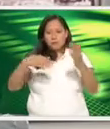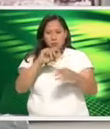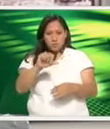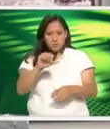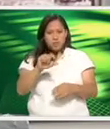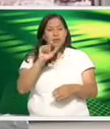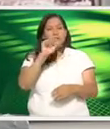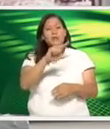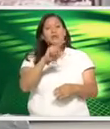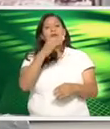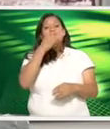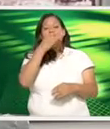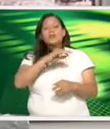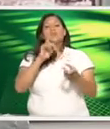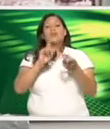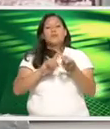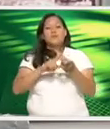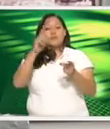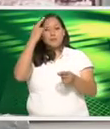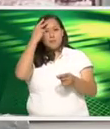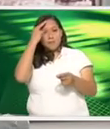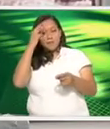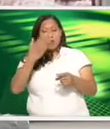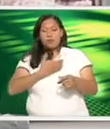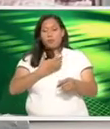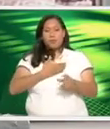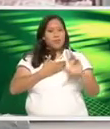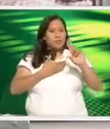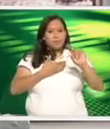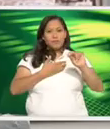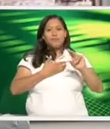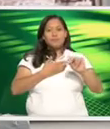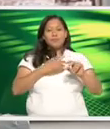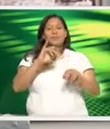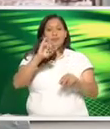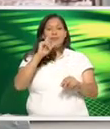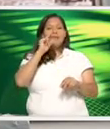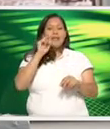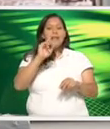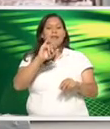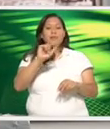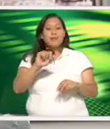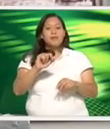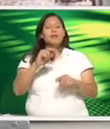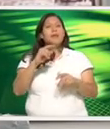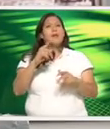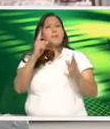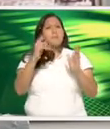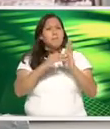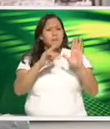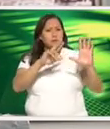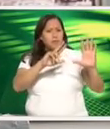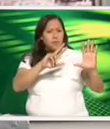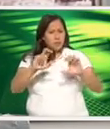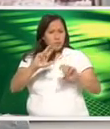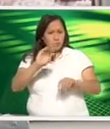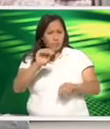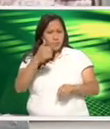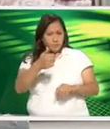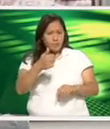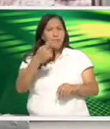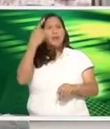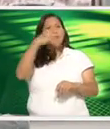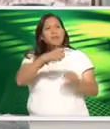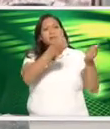la celebración era en la Alameda Central, no era en el Zócalo. Lo que sí hizo Porfirio Díaz fue, a partir de 1896,